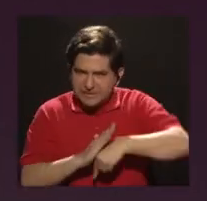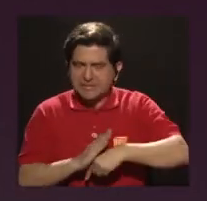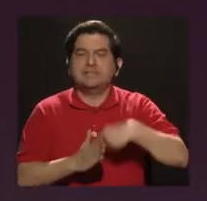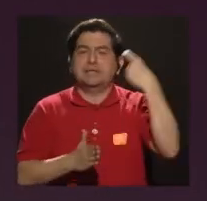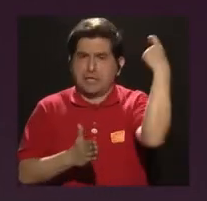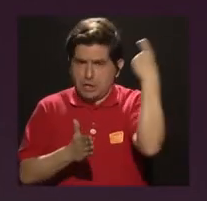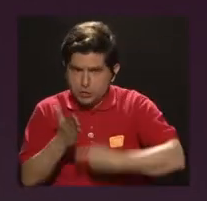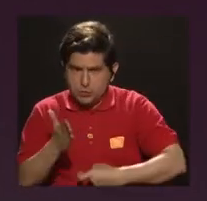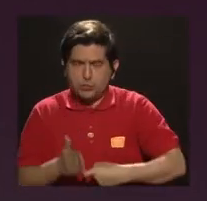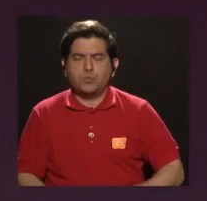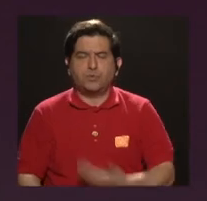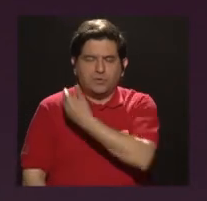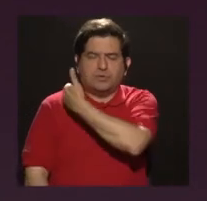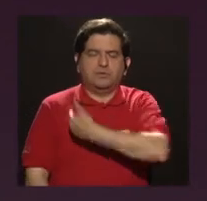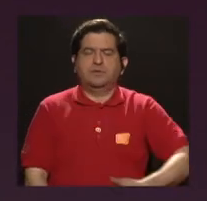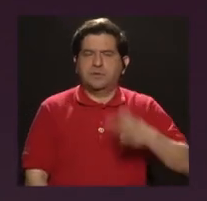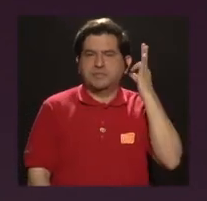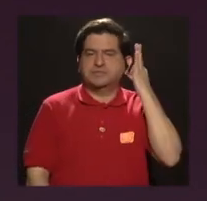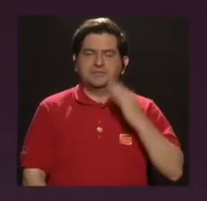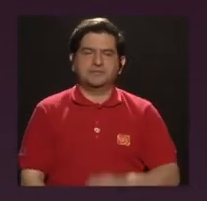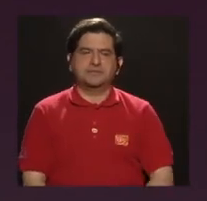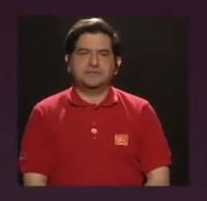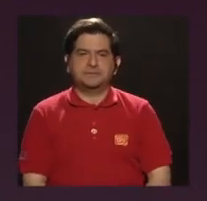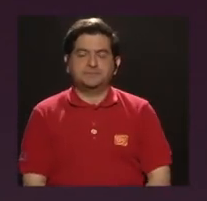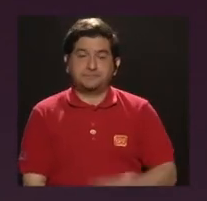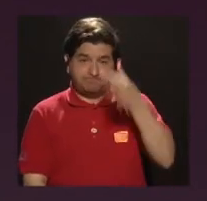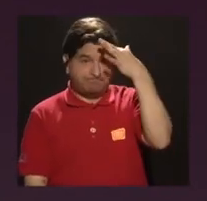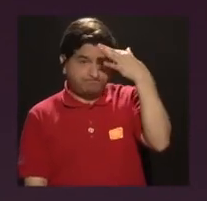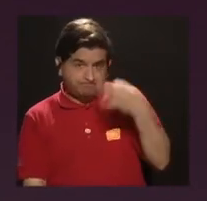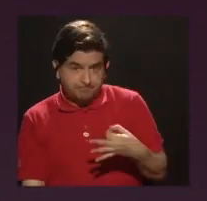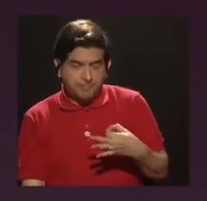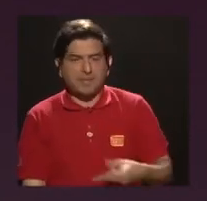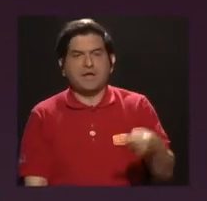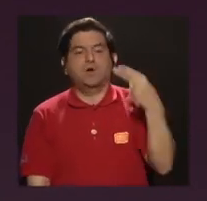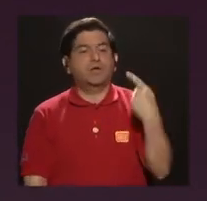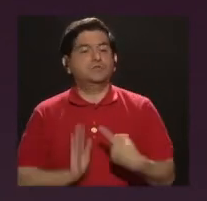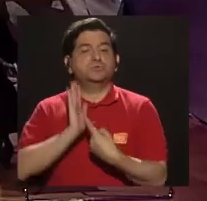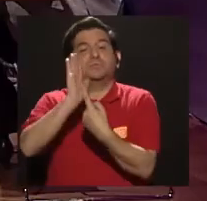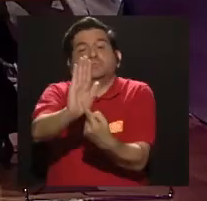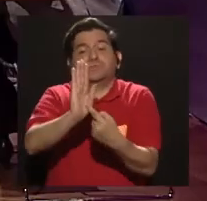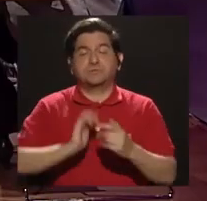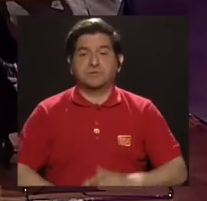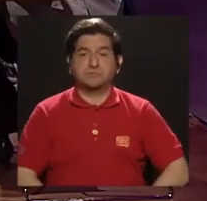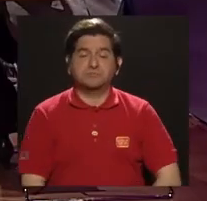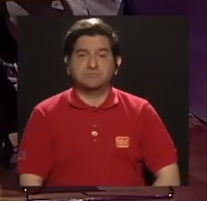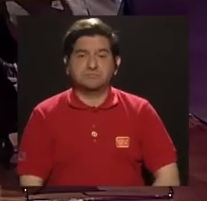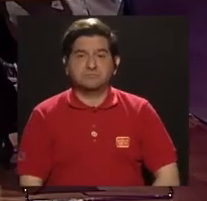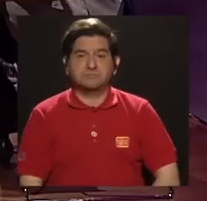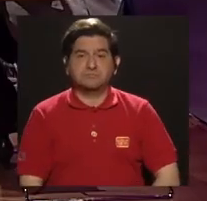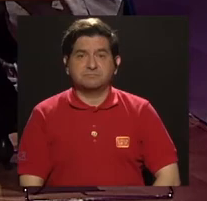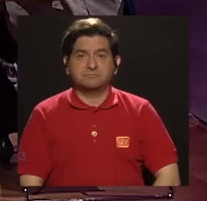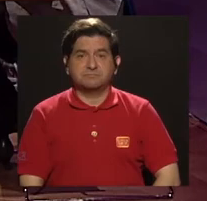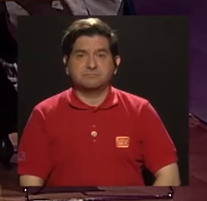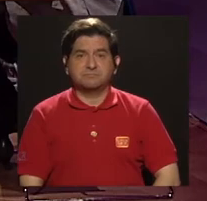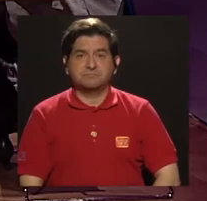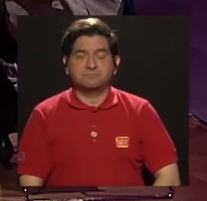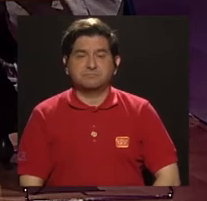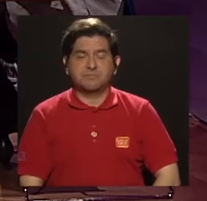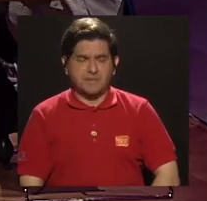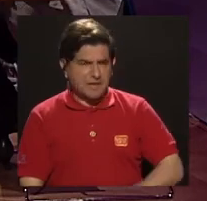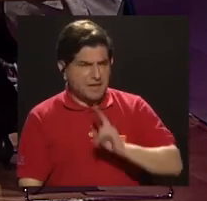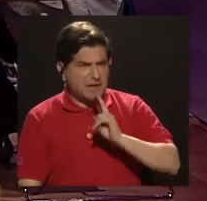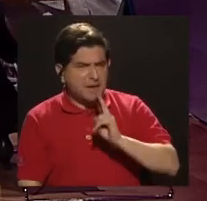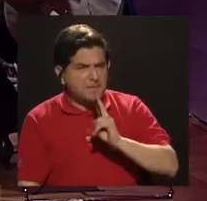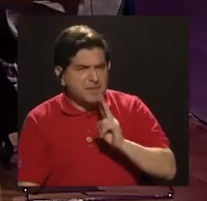con su presidencia y yo creo que en esto pues la historia de ira de cómo fue